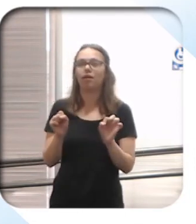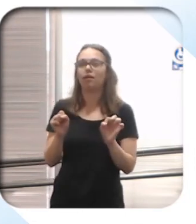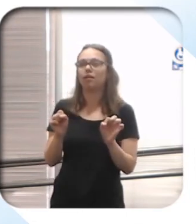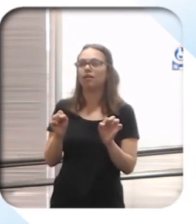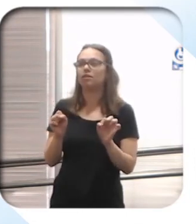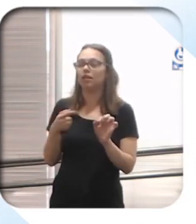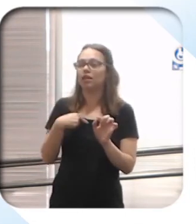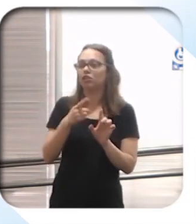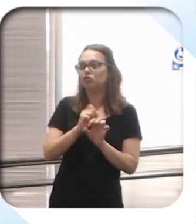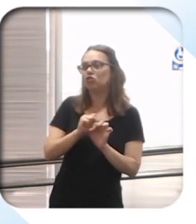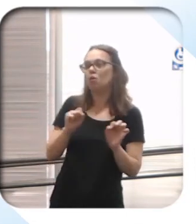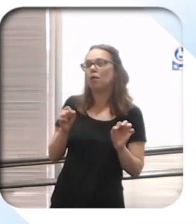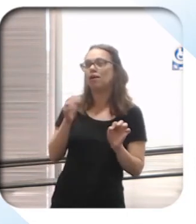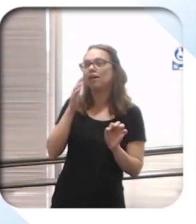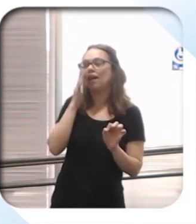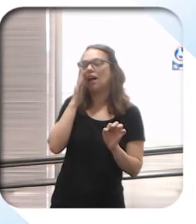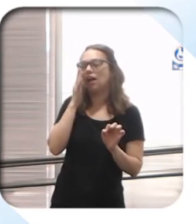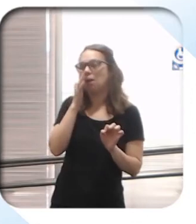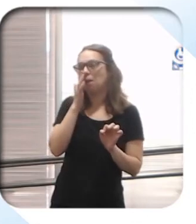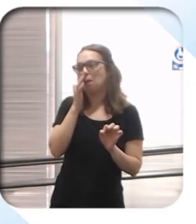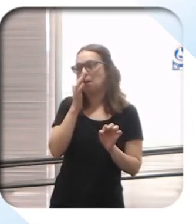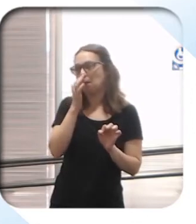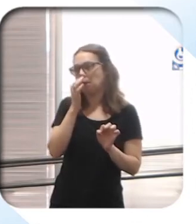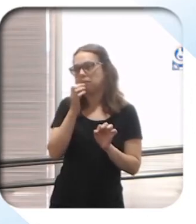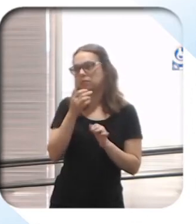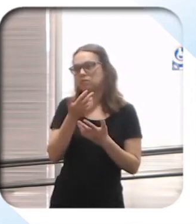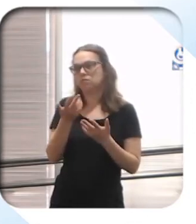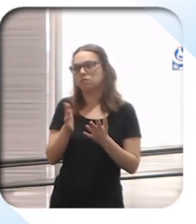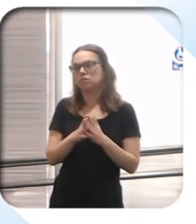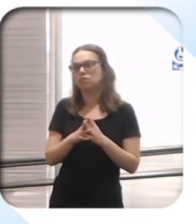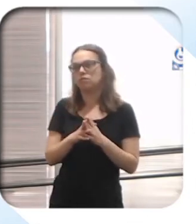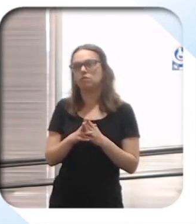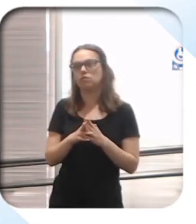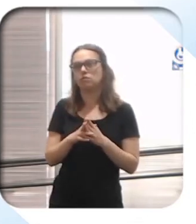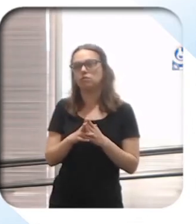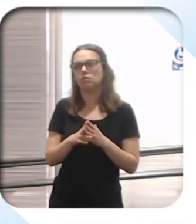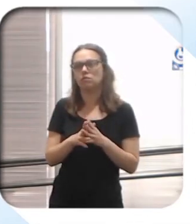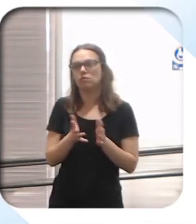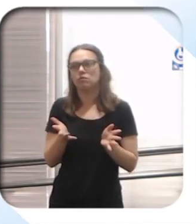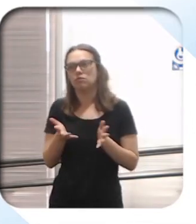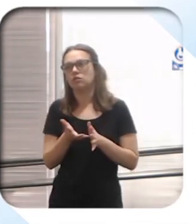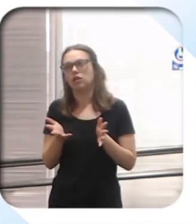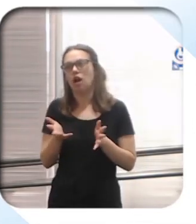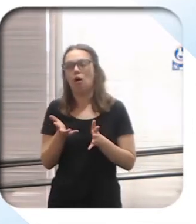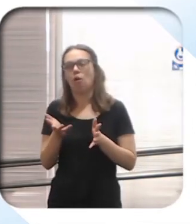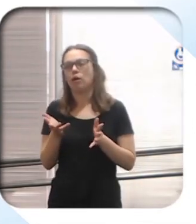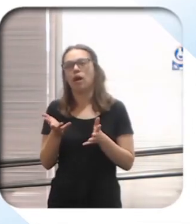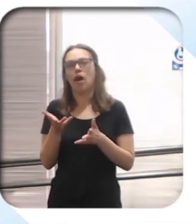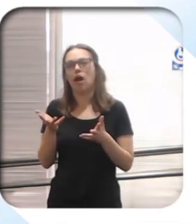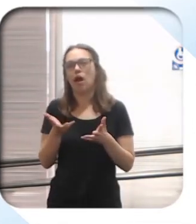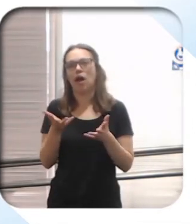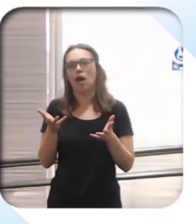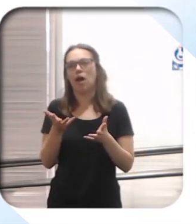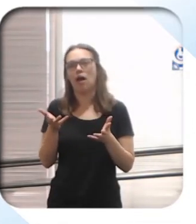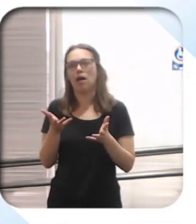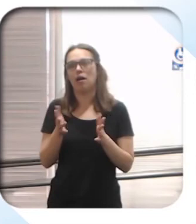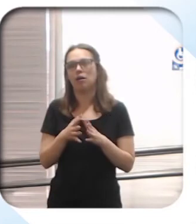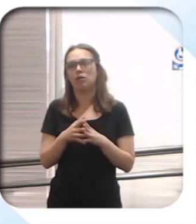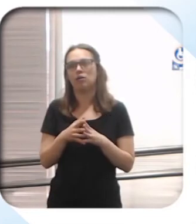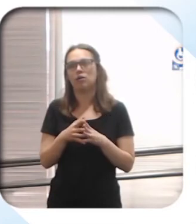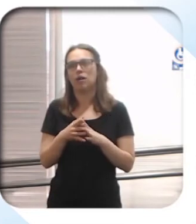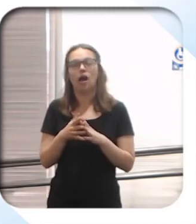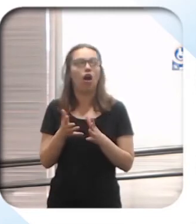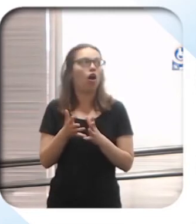seamos capaces como para, yo qué sé, si en estos momentos, a lo largo de